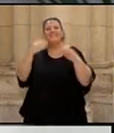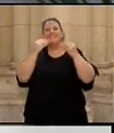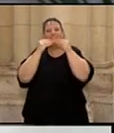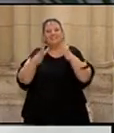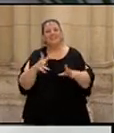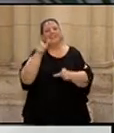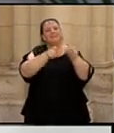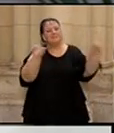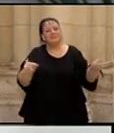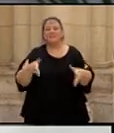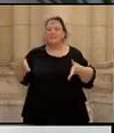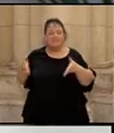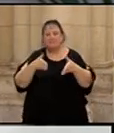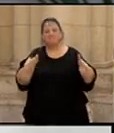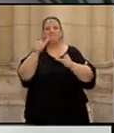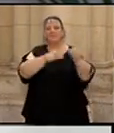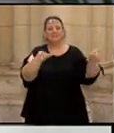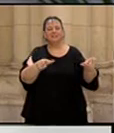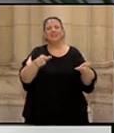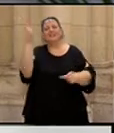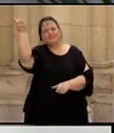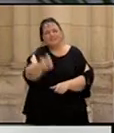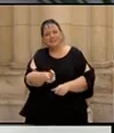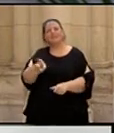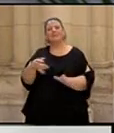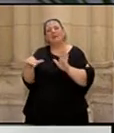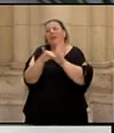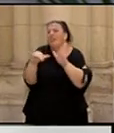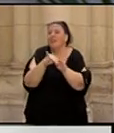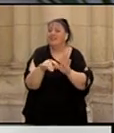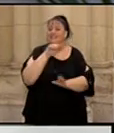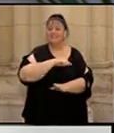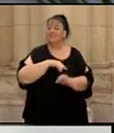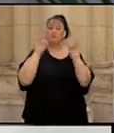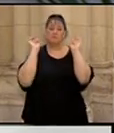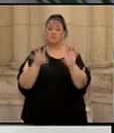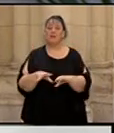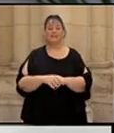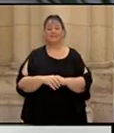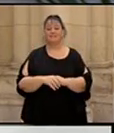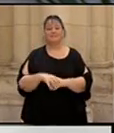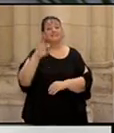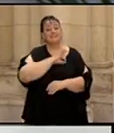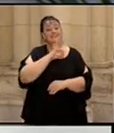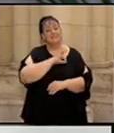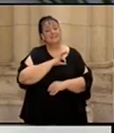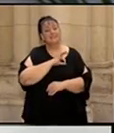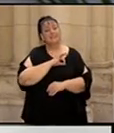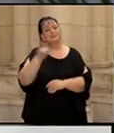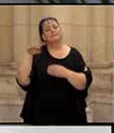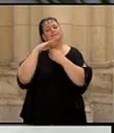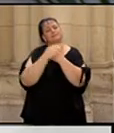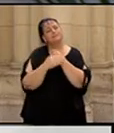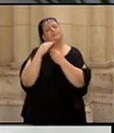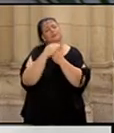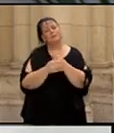Quiso entrar por los caminos de los hombres. Hacerse cercano con nosotros. El Señor nos consuela con